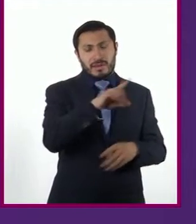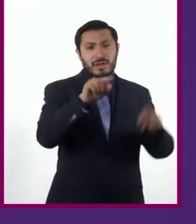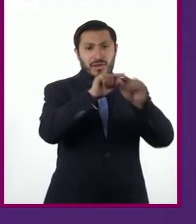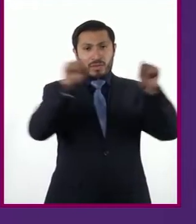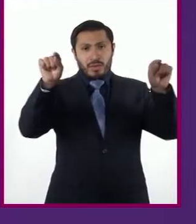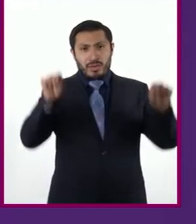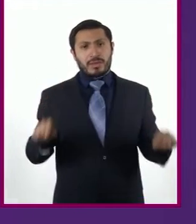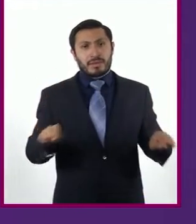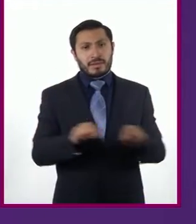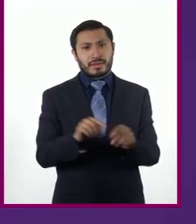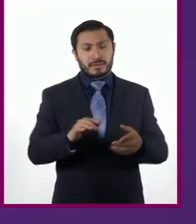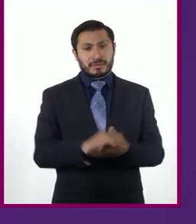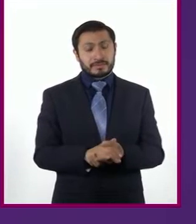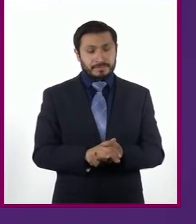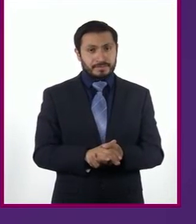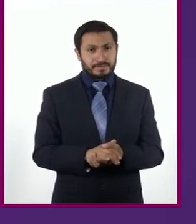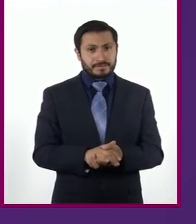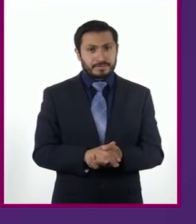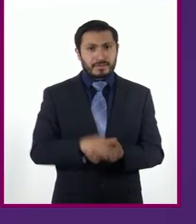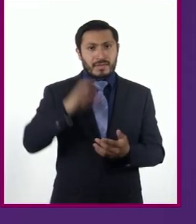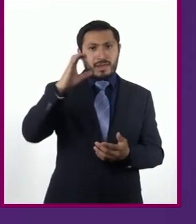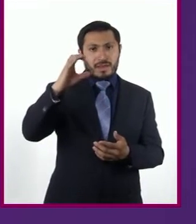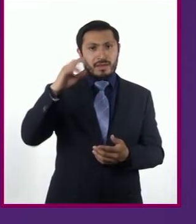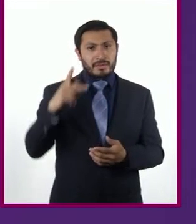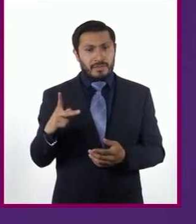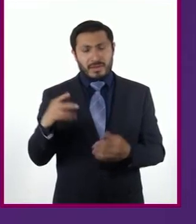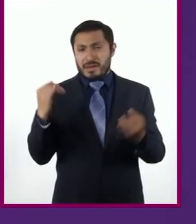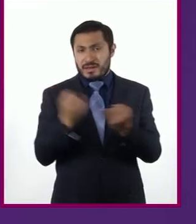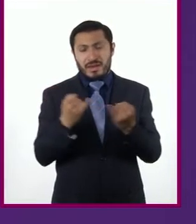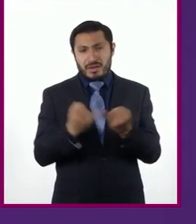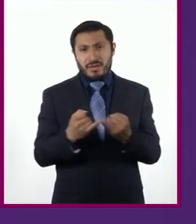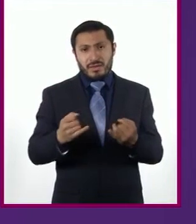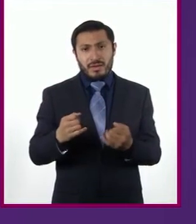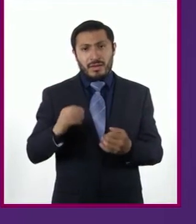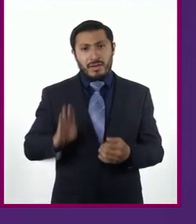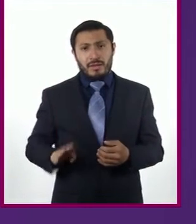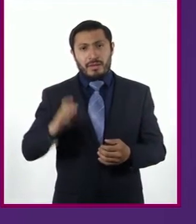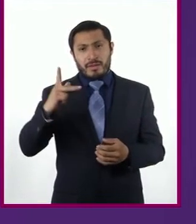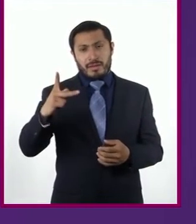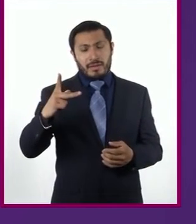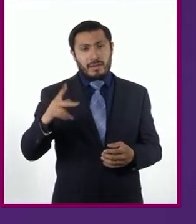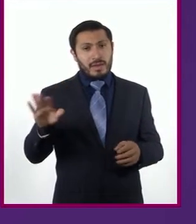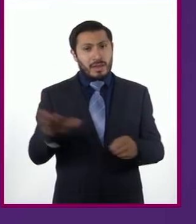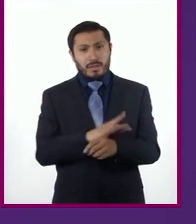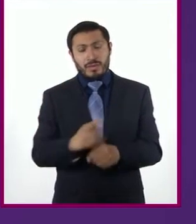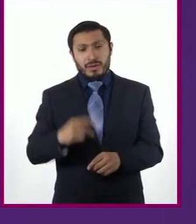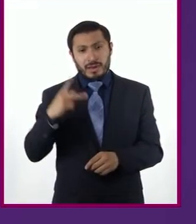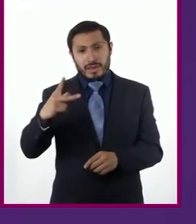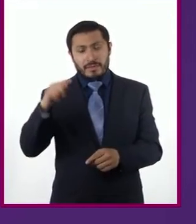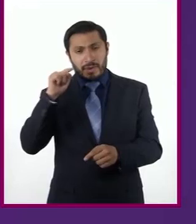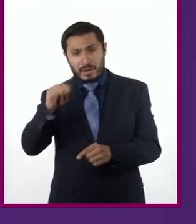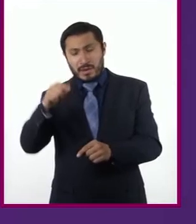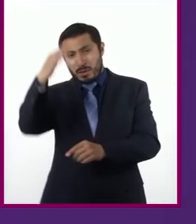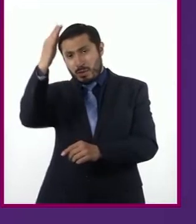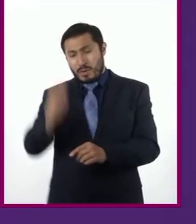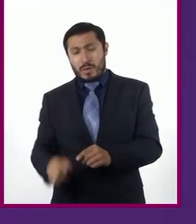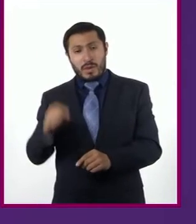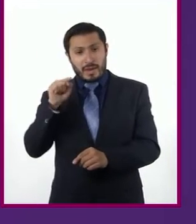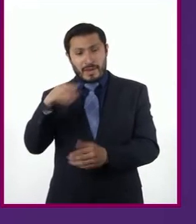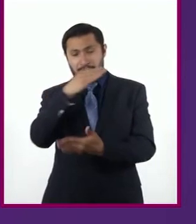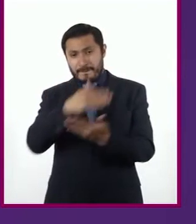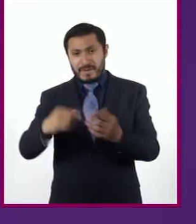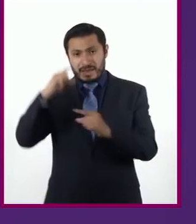rectángulo. El segmento CP es igual al segmento BP, porque P es punto medio del segmento